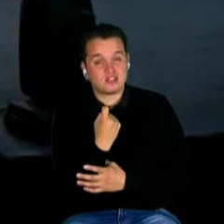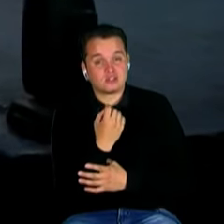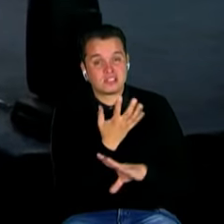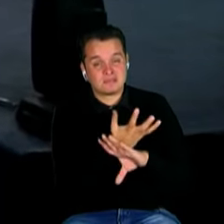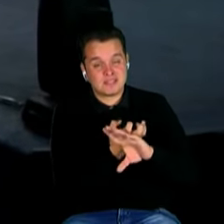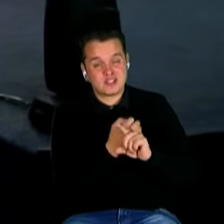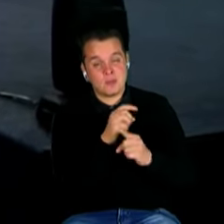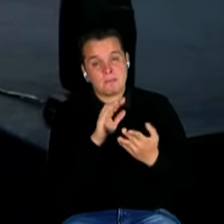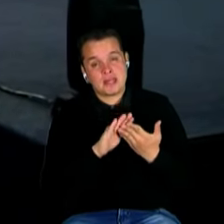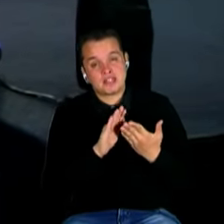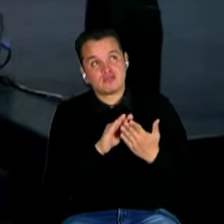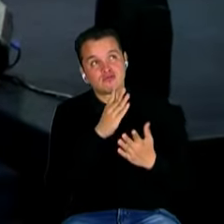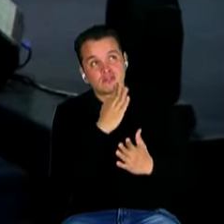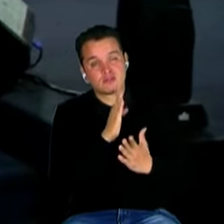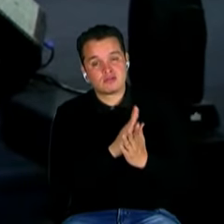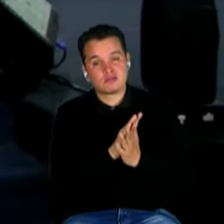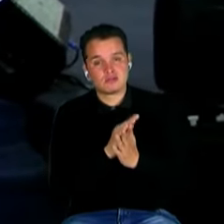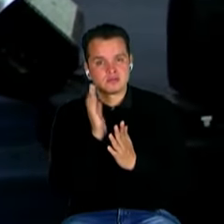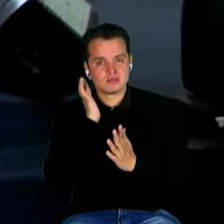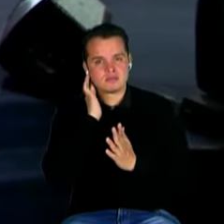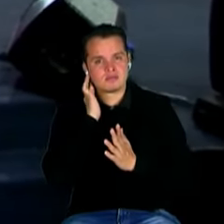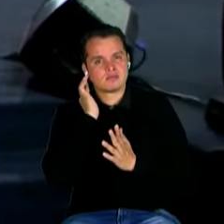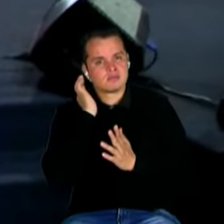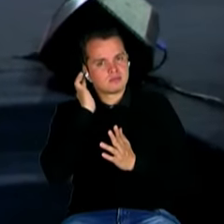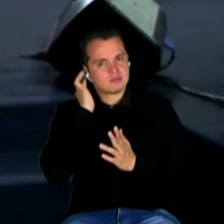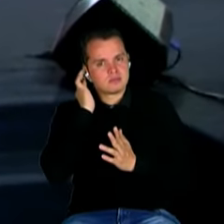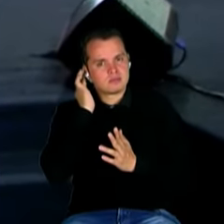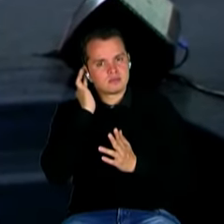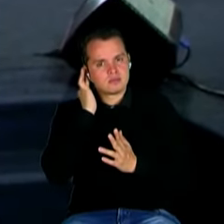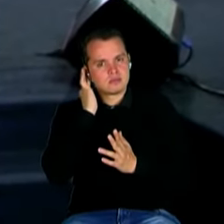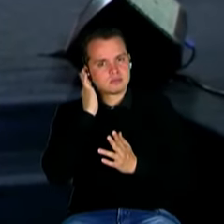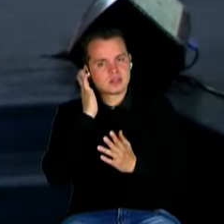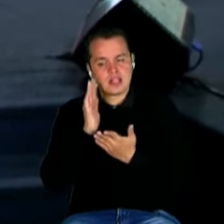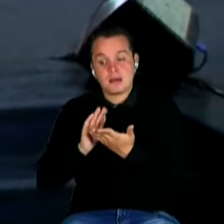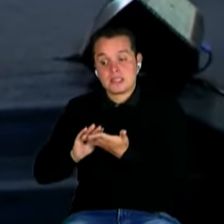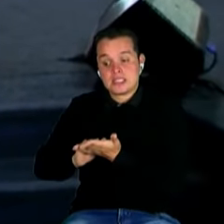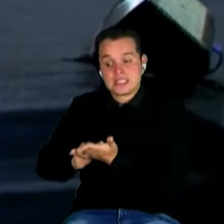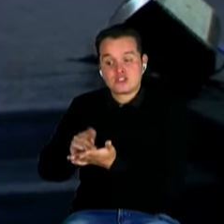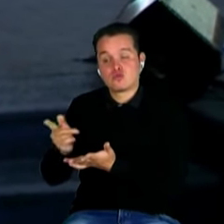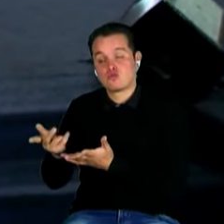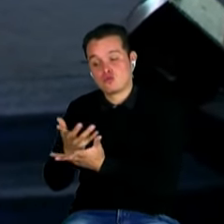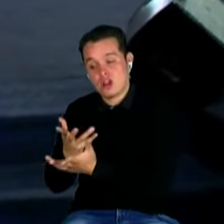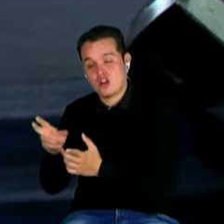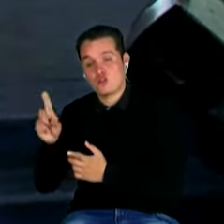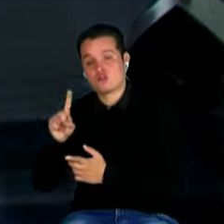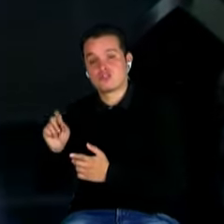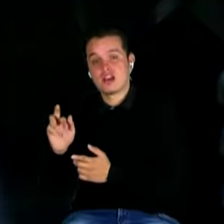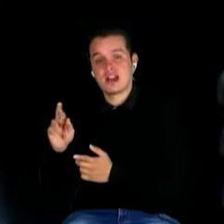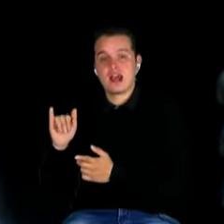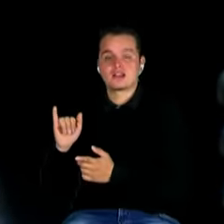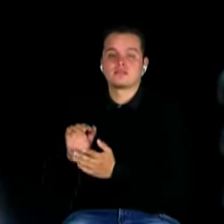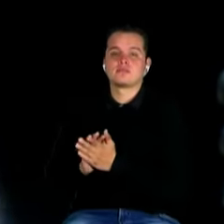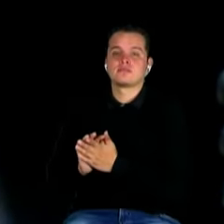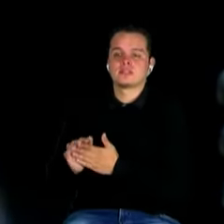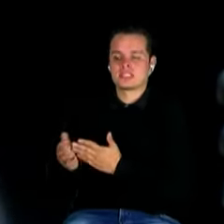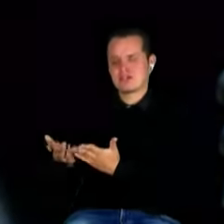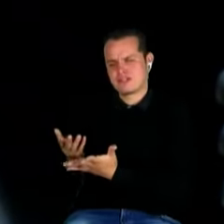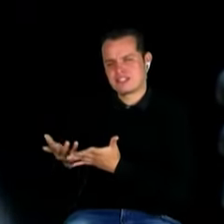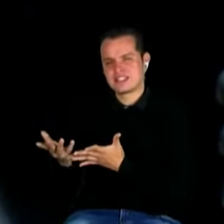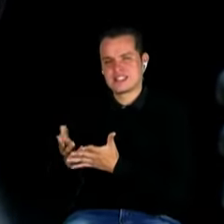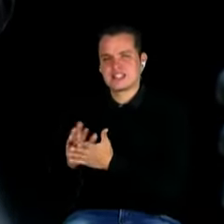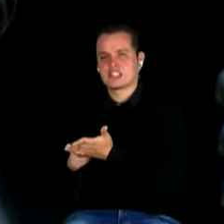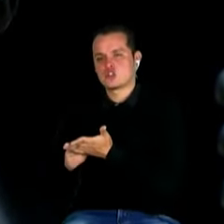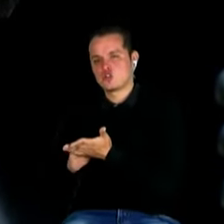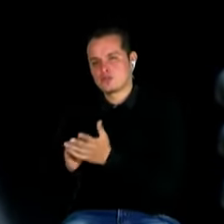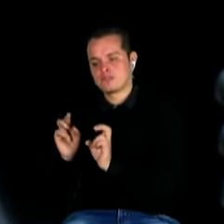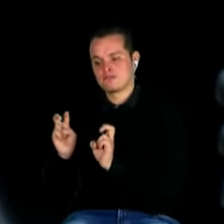perdón, tuvo que arreglar también con Sarai y pedirle perdón a ella, ¿cierto? Resolver